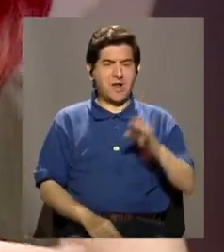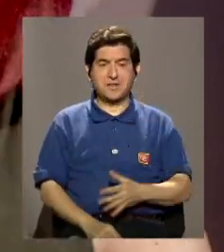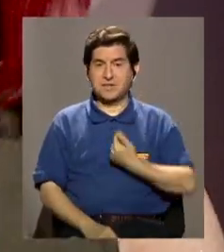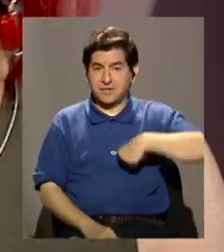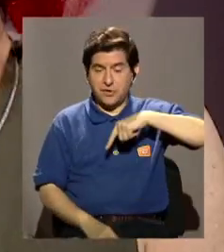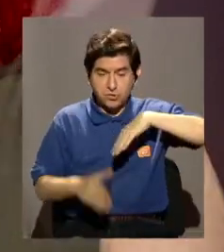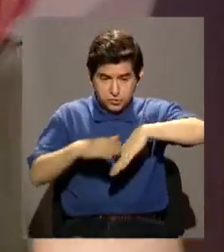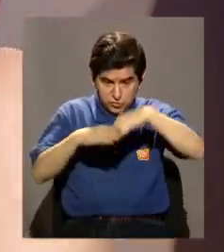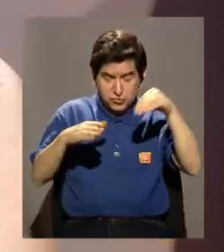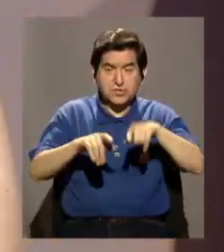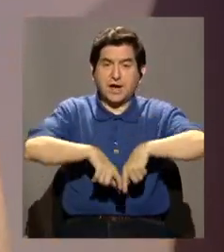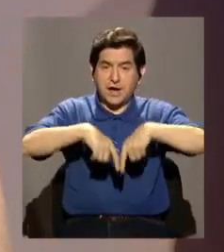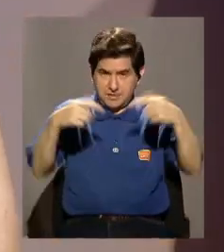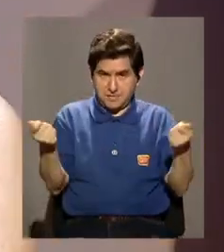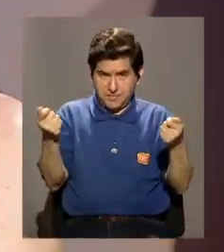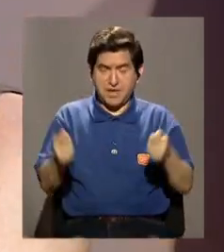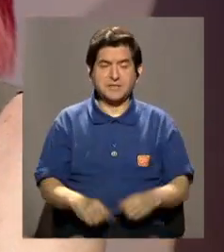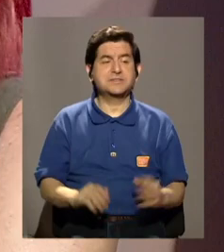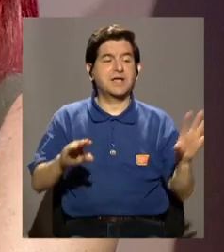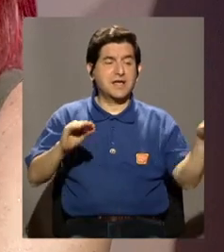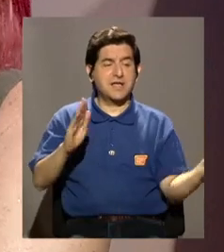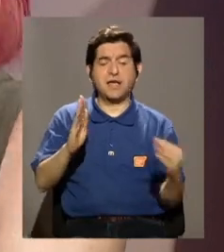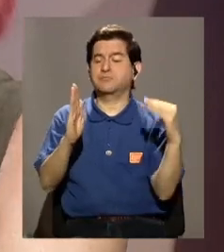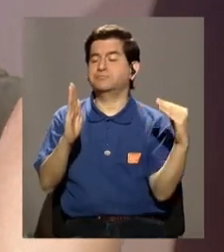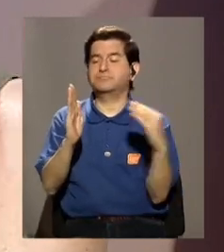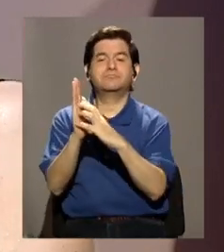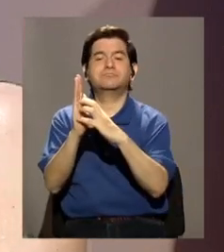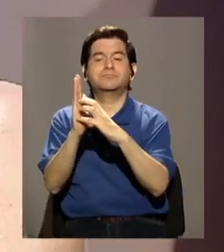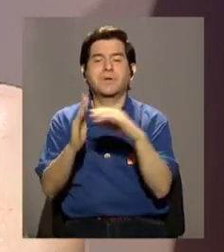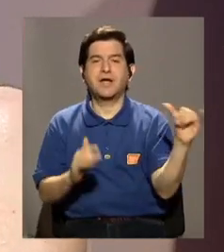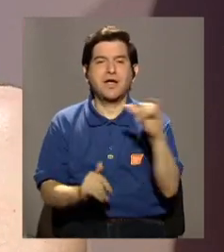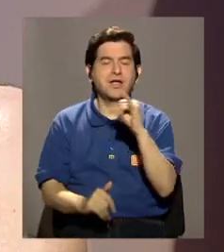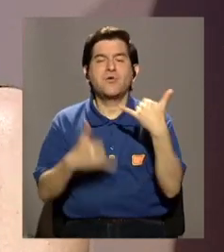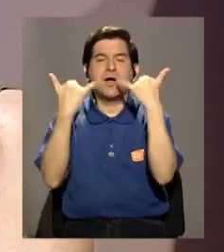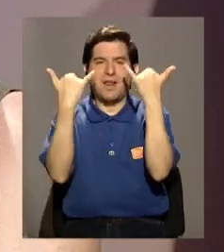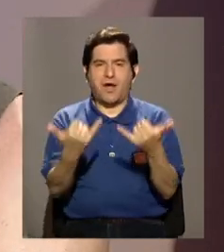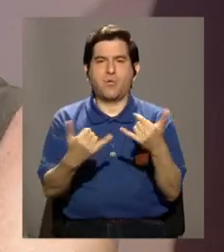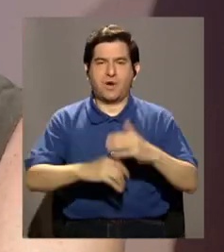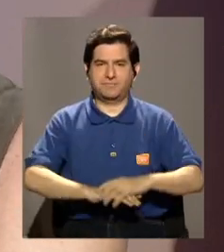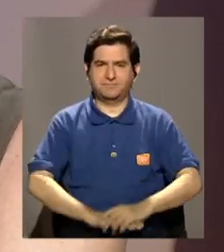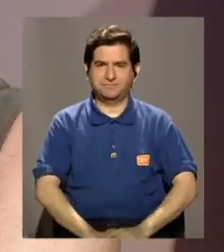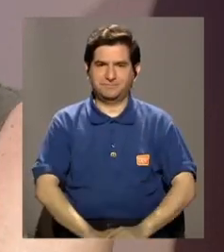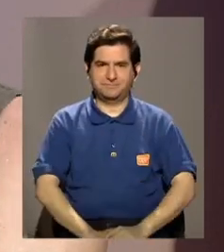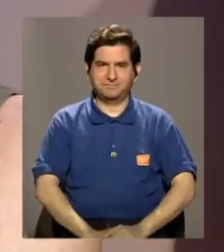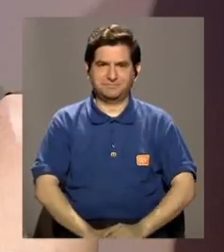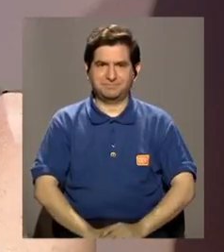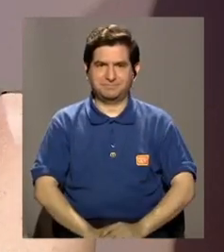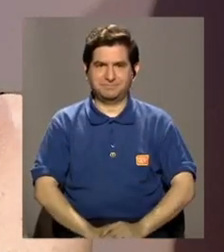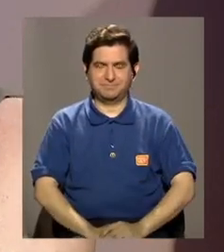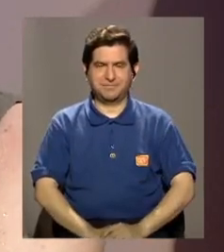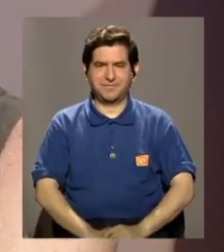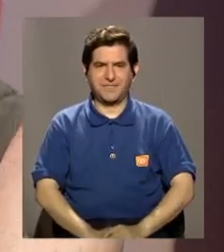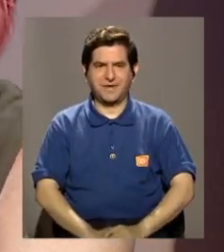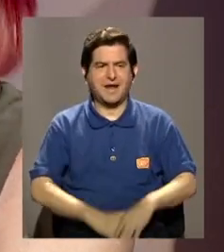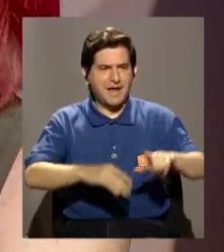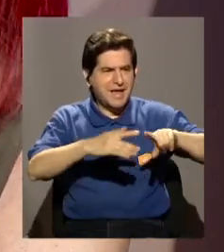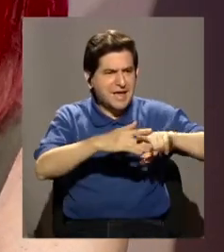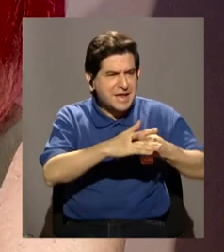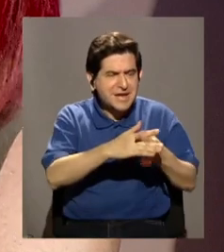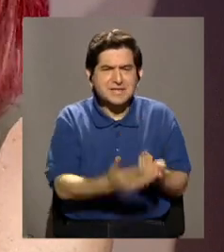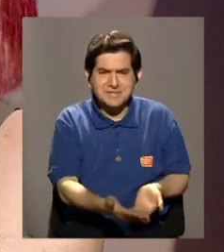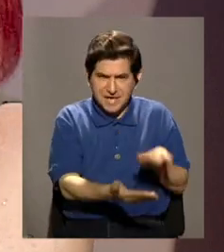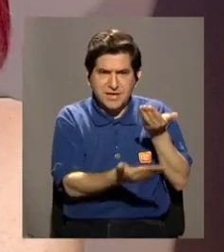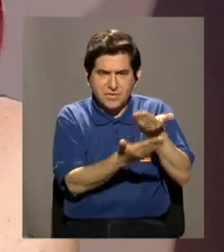sacamos de la prensa y los pusimos en el texto y lo mismo hicimos ahora este en realidad a partir de una propuesta